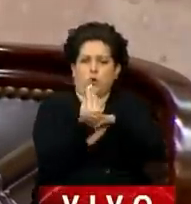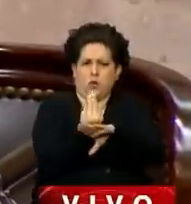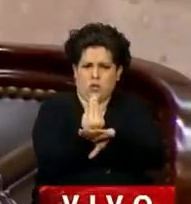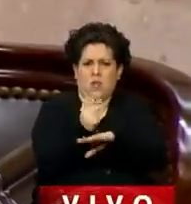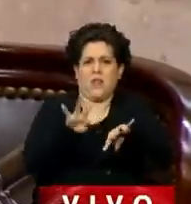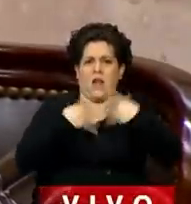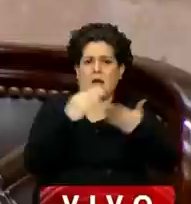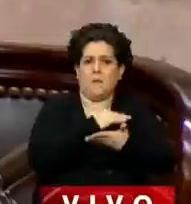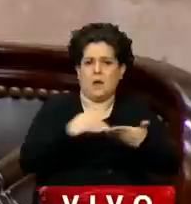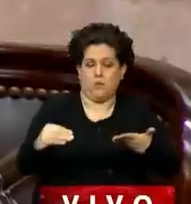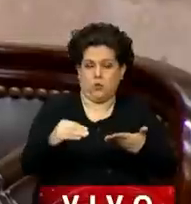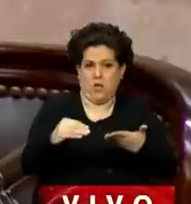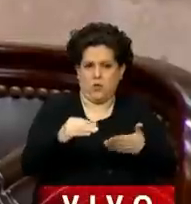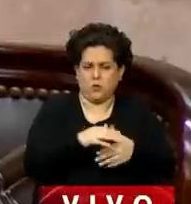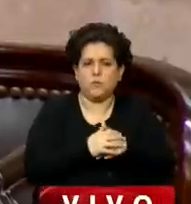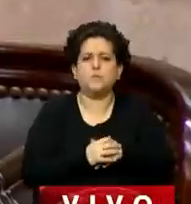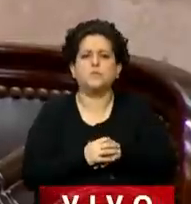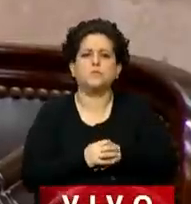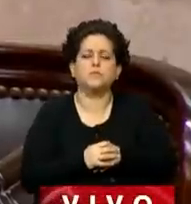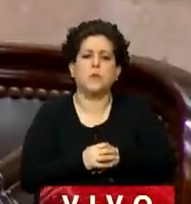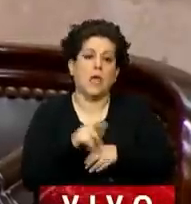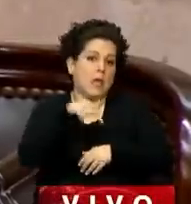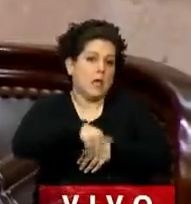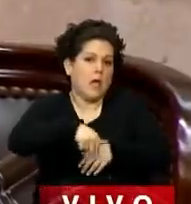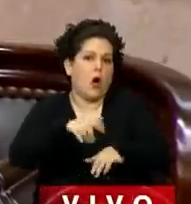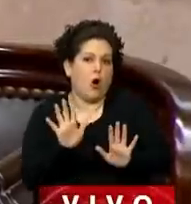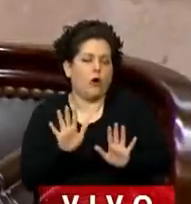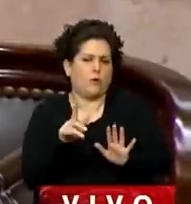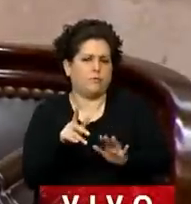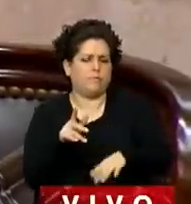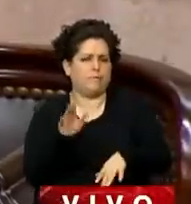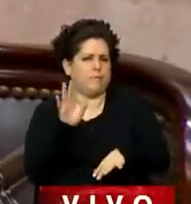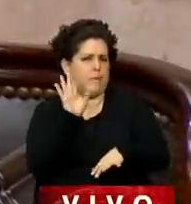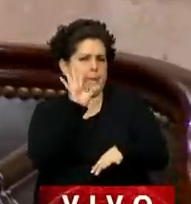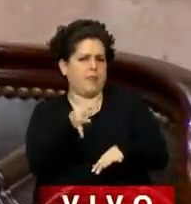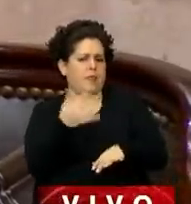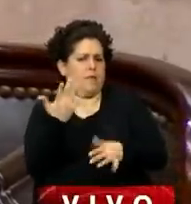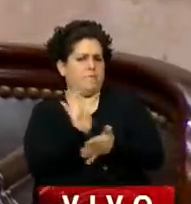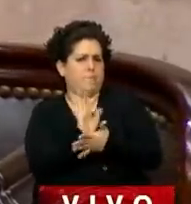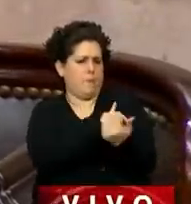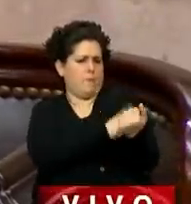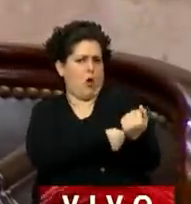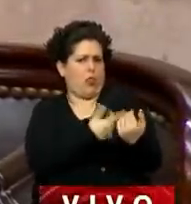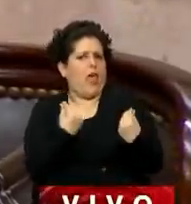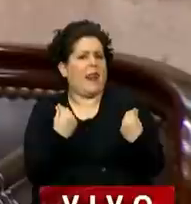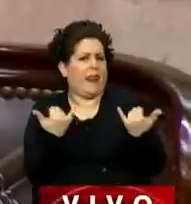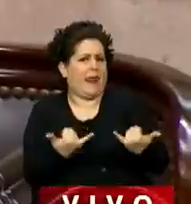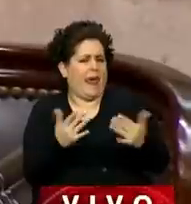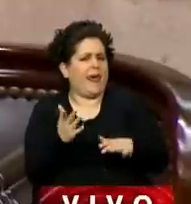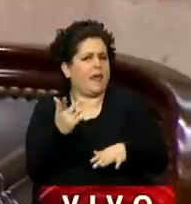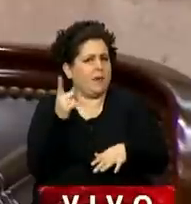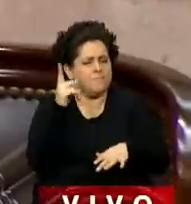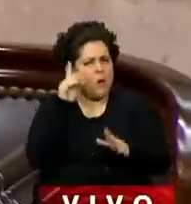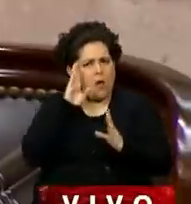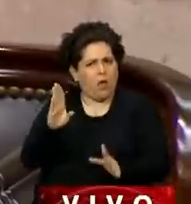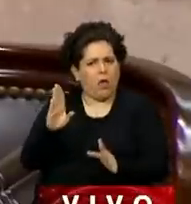honorable cámara de diputados y que hoy se ha convertido en un poder donde no estamos escuchando el acuciante momento de